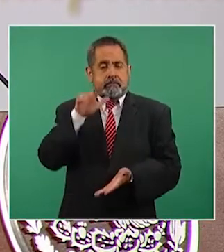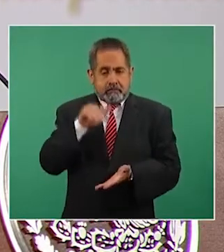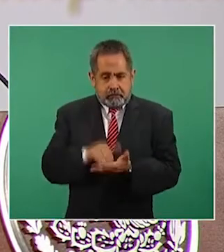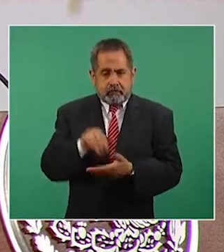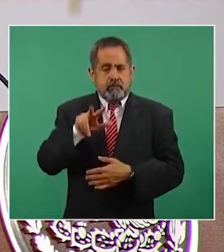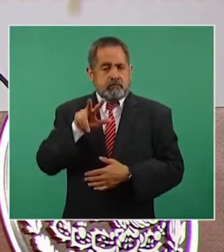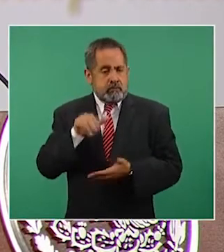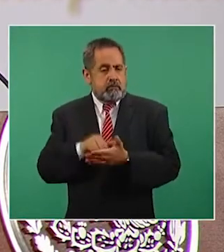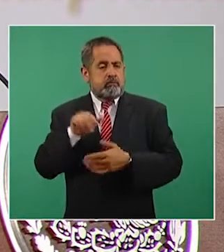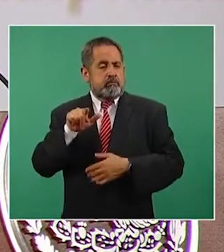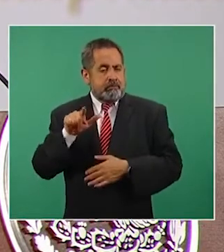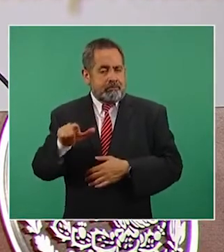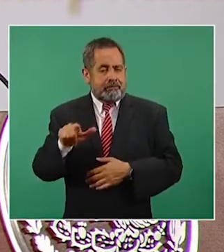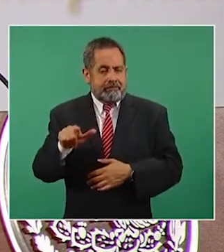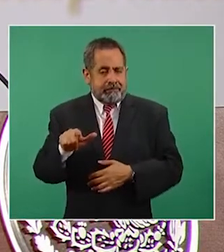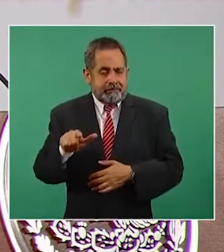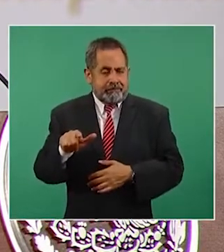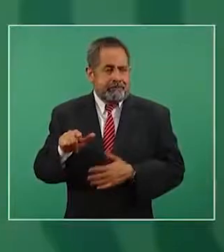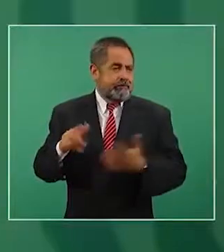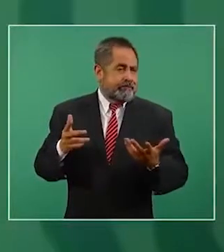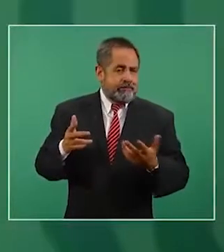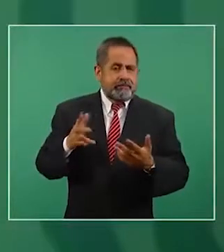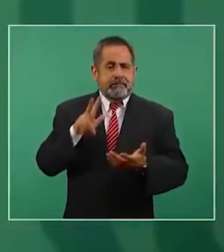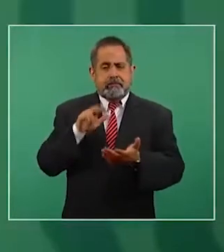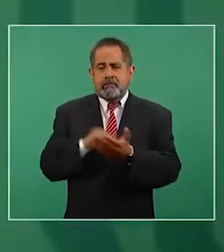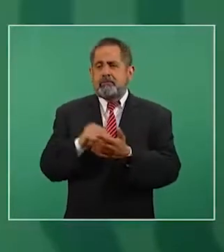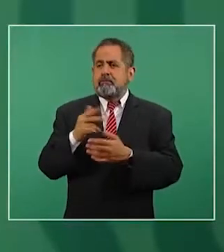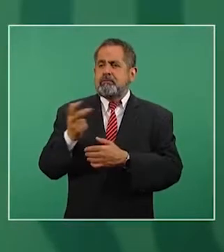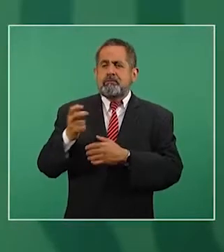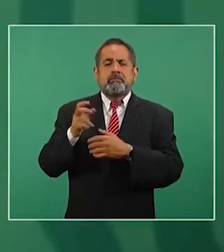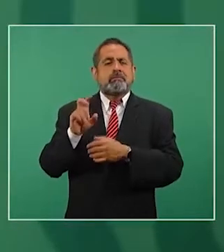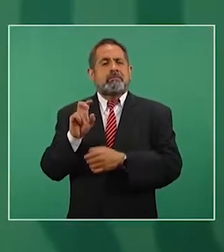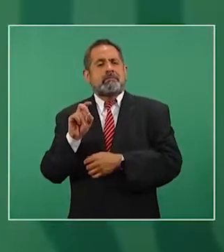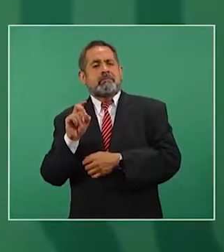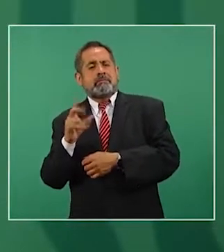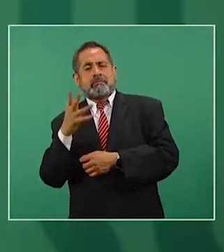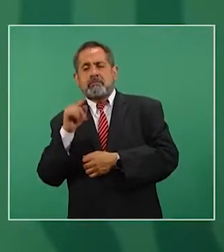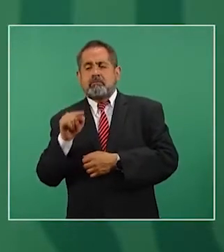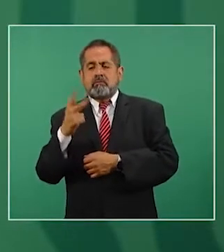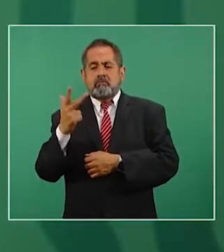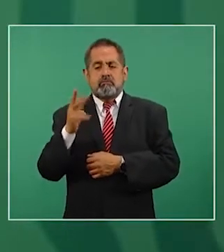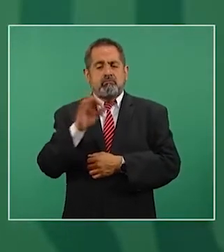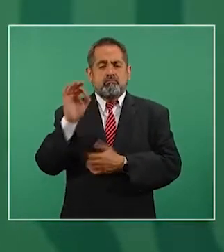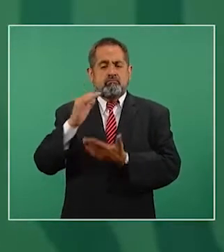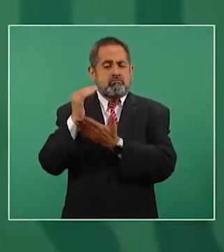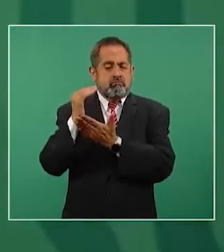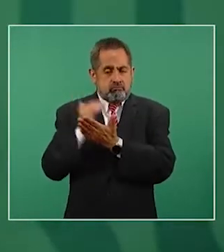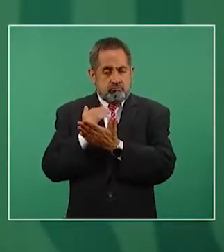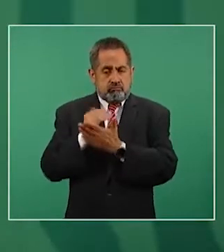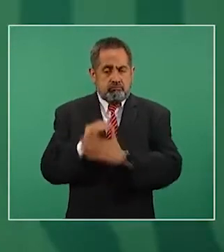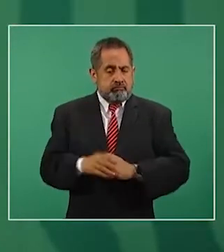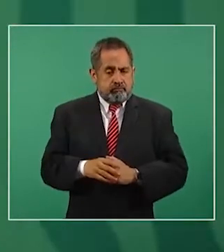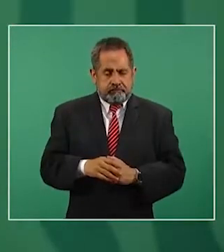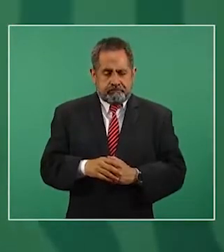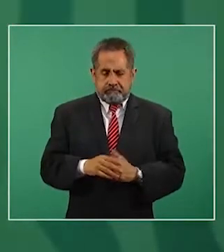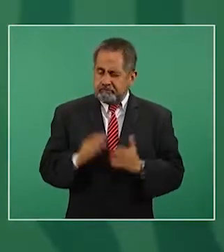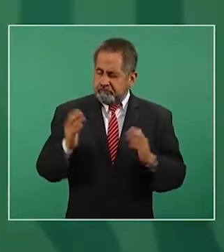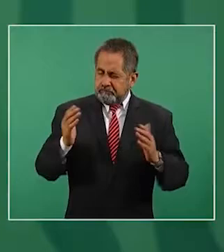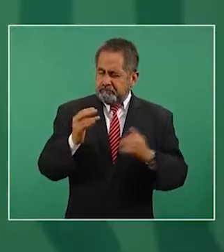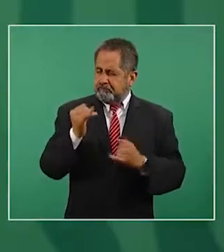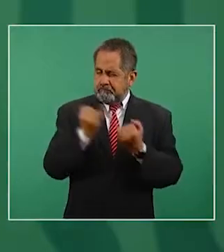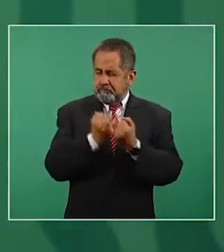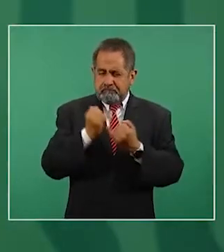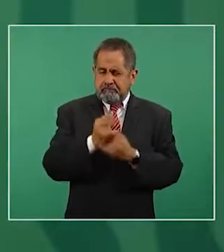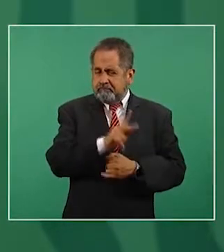.817, es decir, 35.8 por ciento menos. Algo similar ocurre